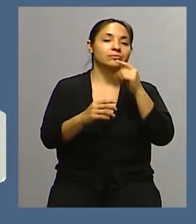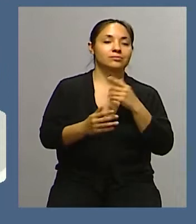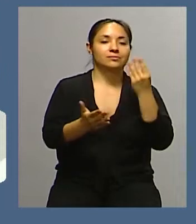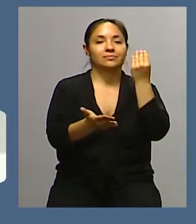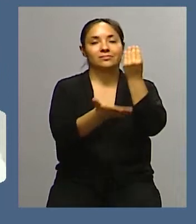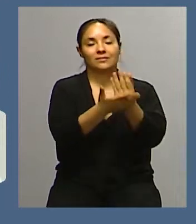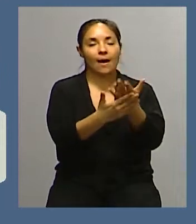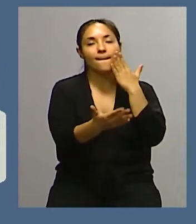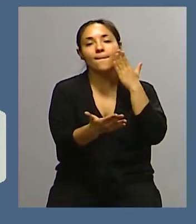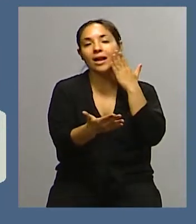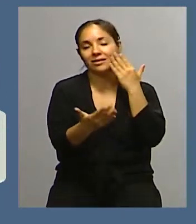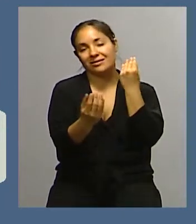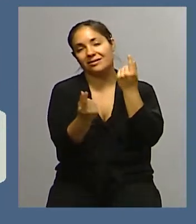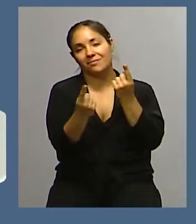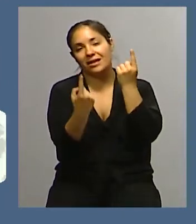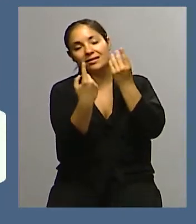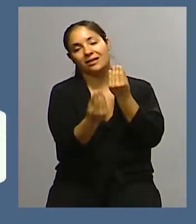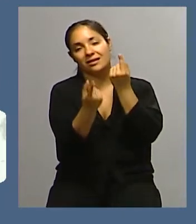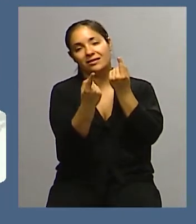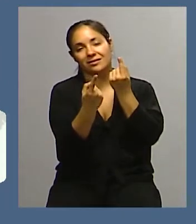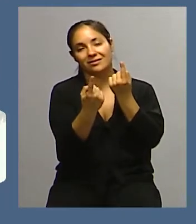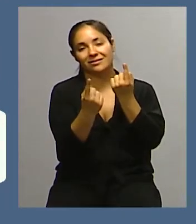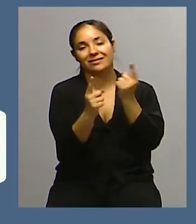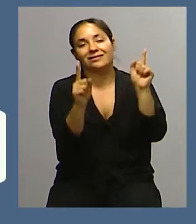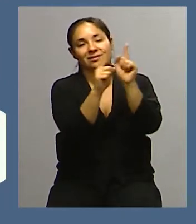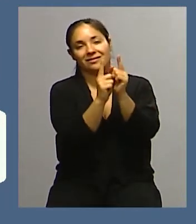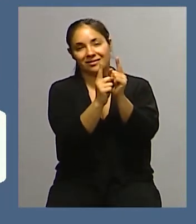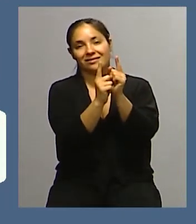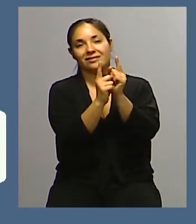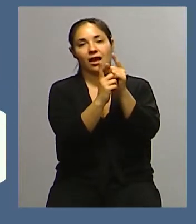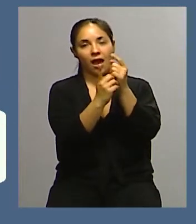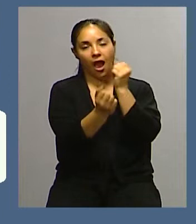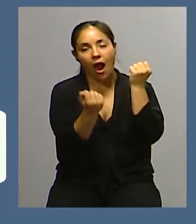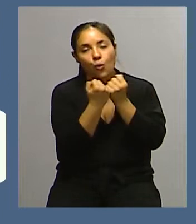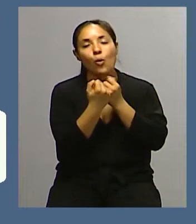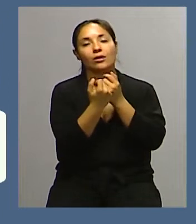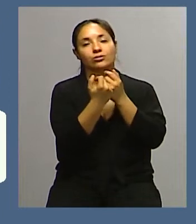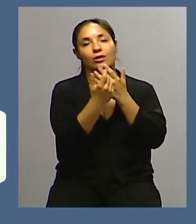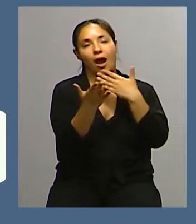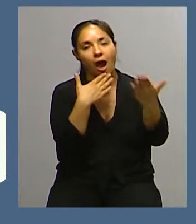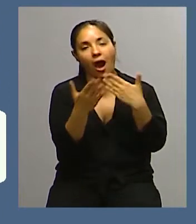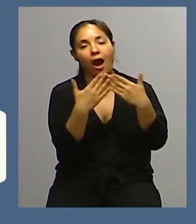realidad. Es una realidad. Hay acuerdos y hay charlas que mantenidas